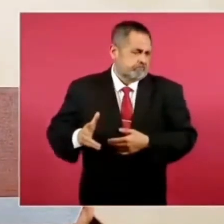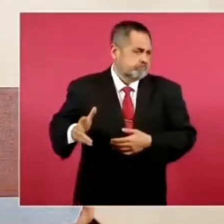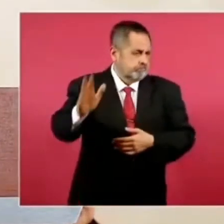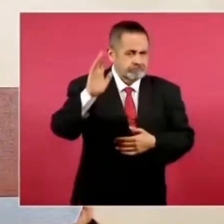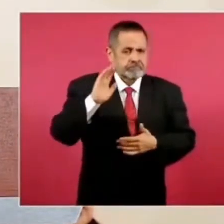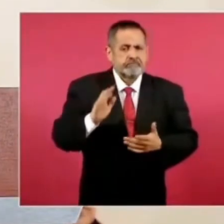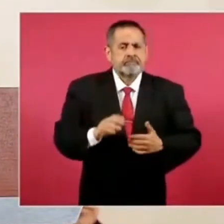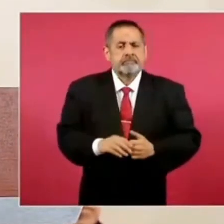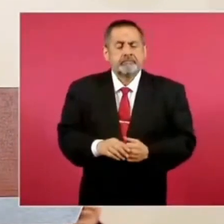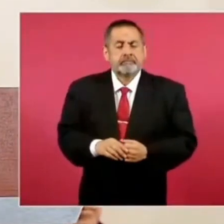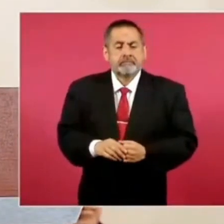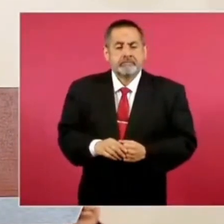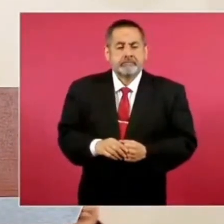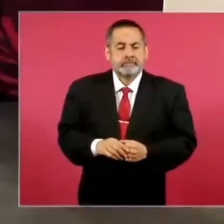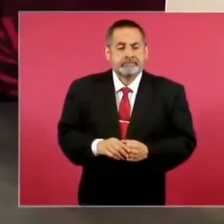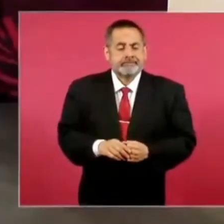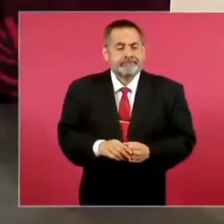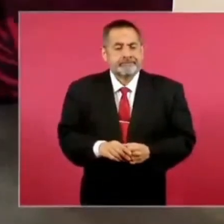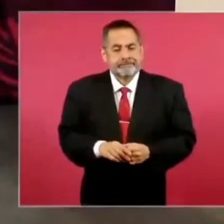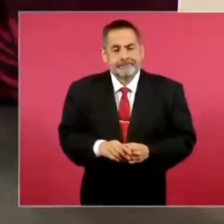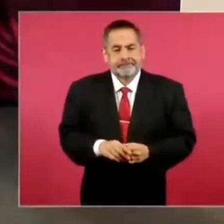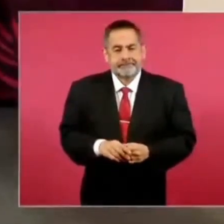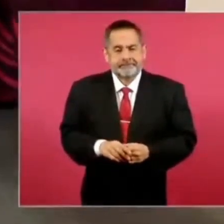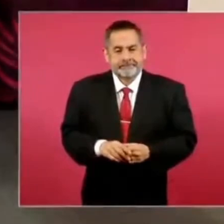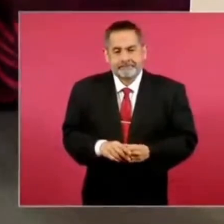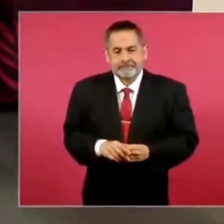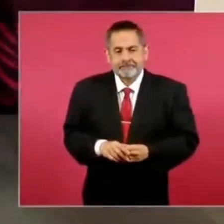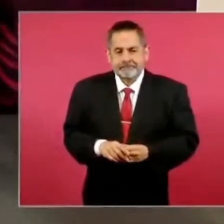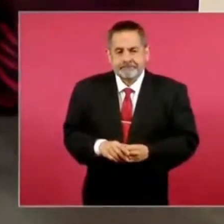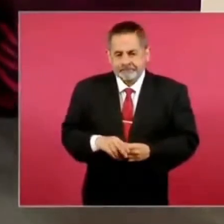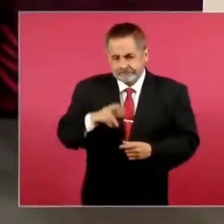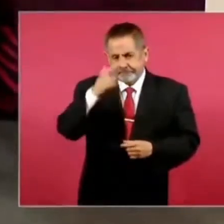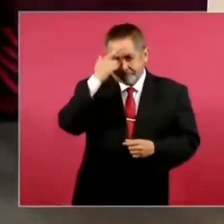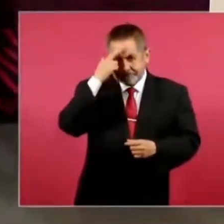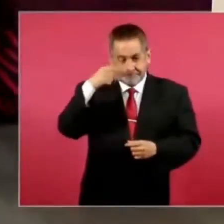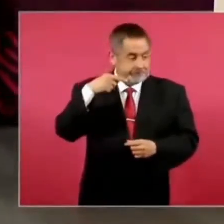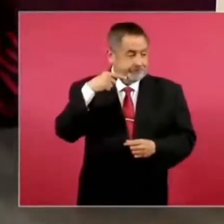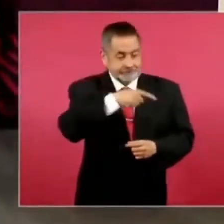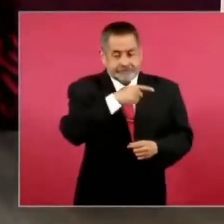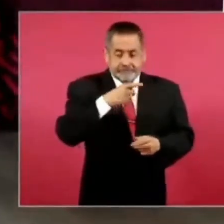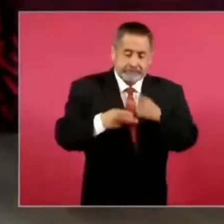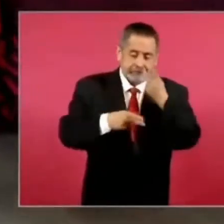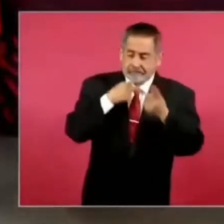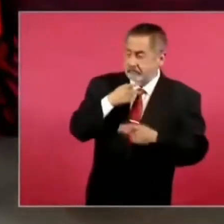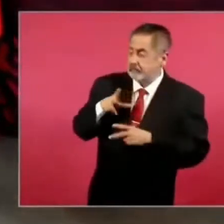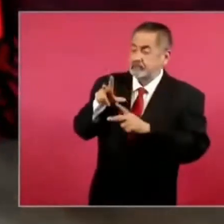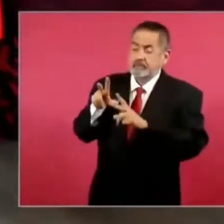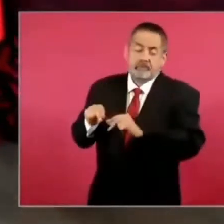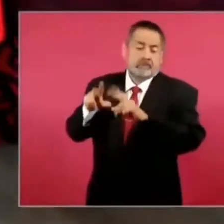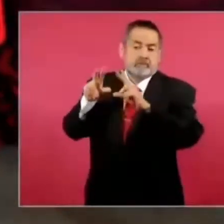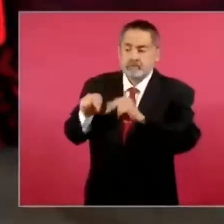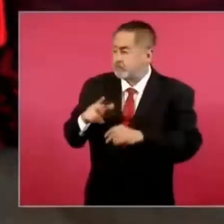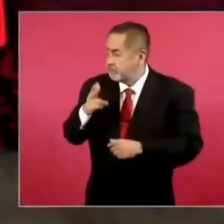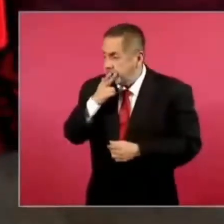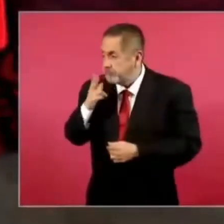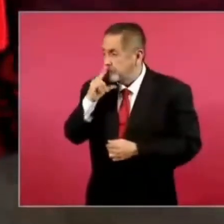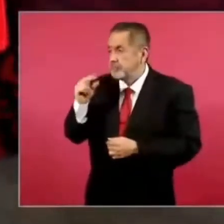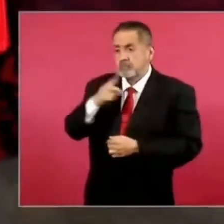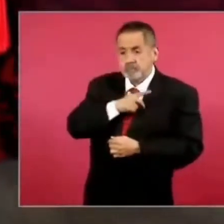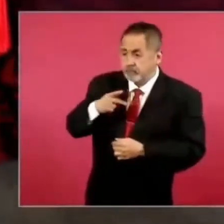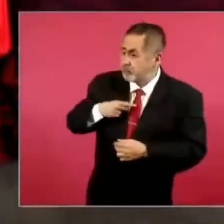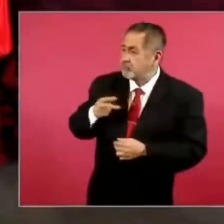Cuando empezaron con ese discurso de que ya no